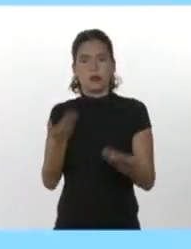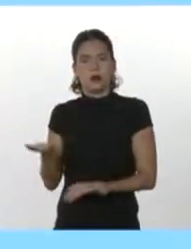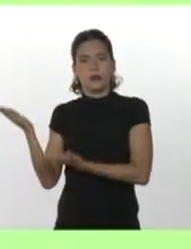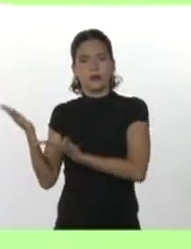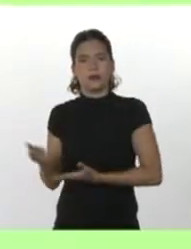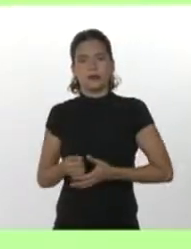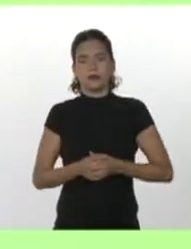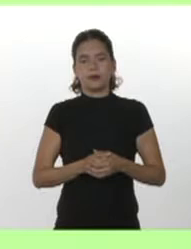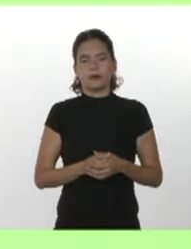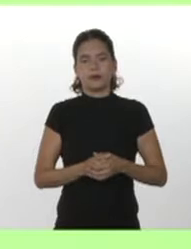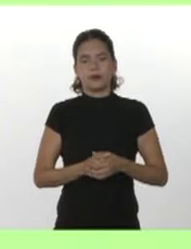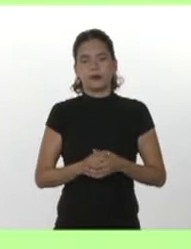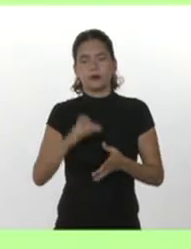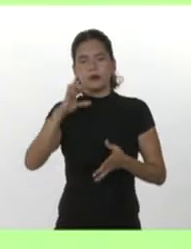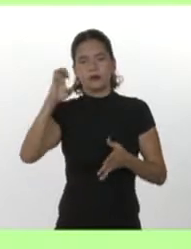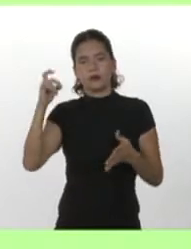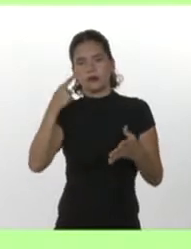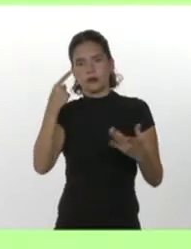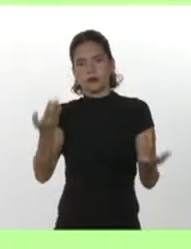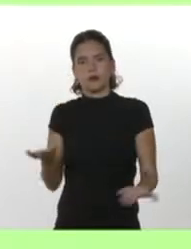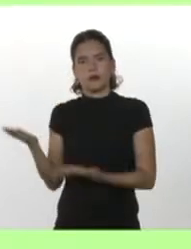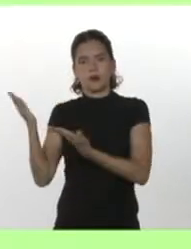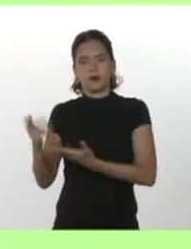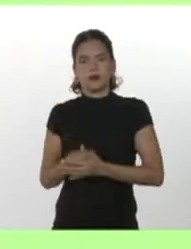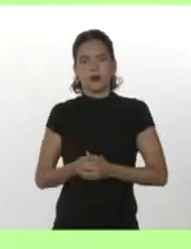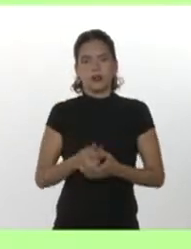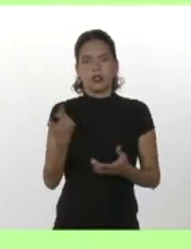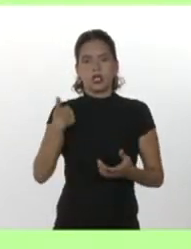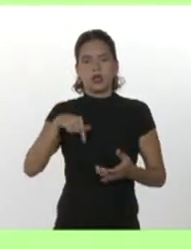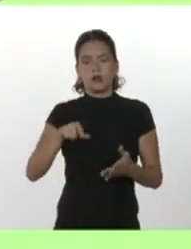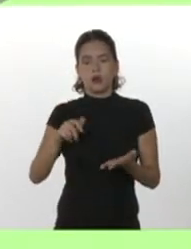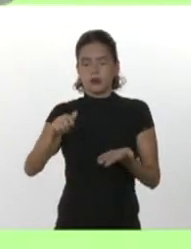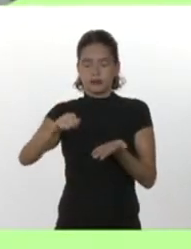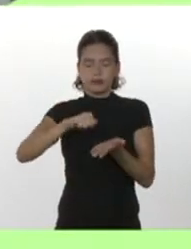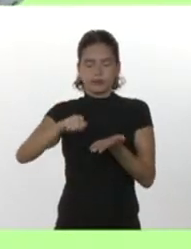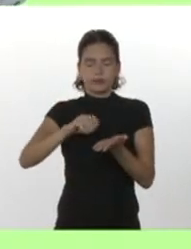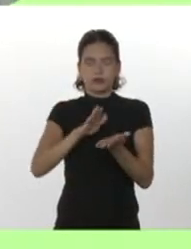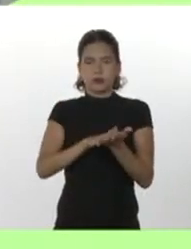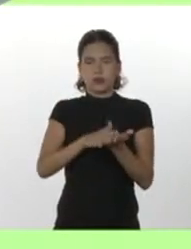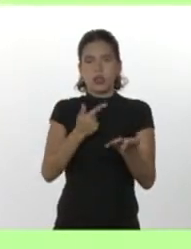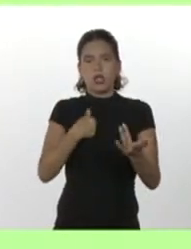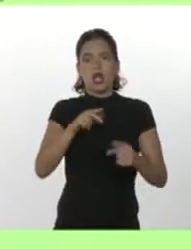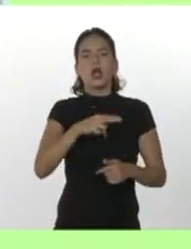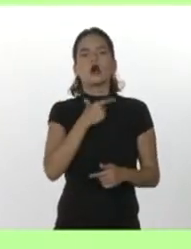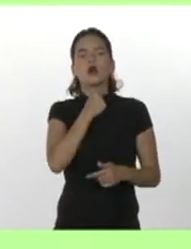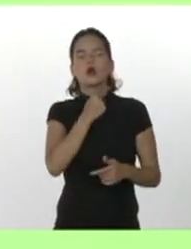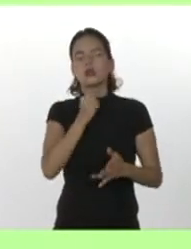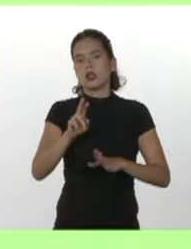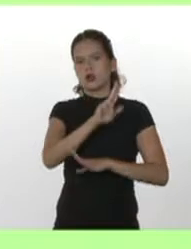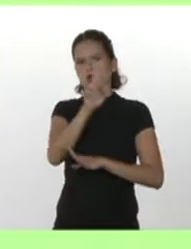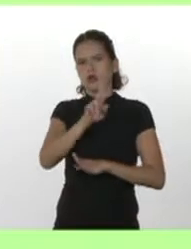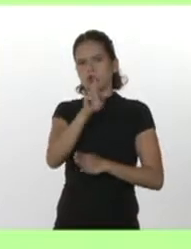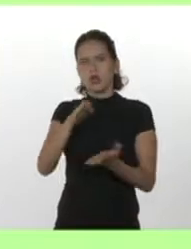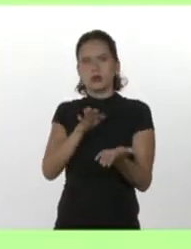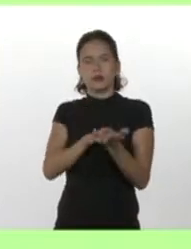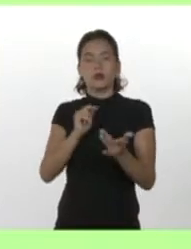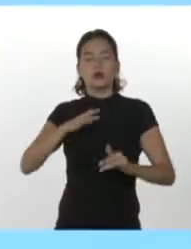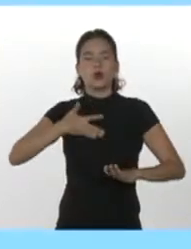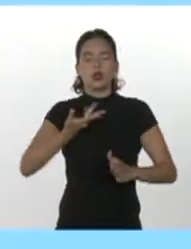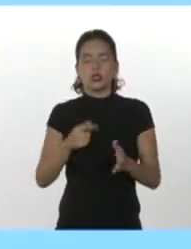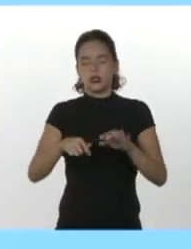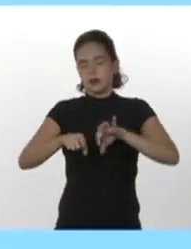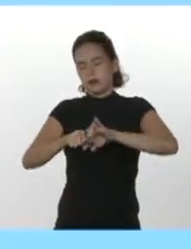allí. La letra que vemos allí, por aquí tenemos la pega. A los niños les encanta utilizar la pega, puede ser pega